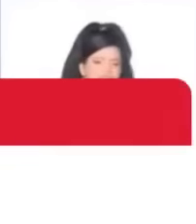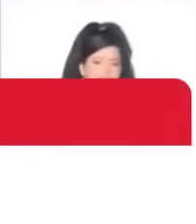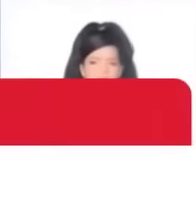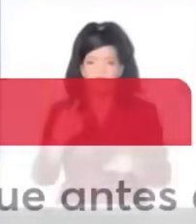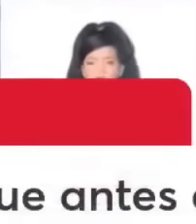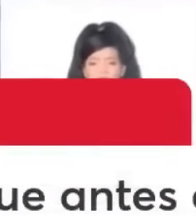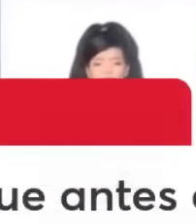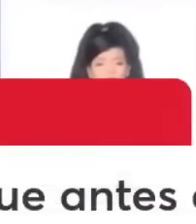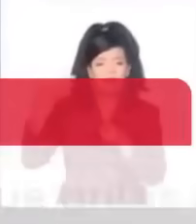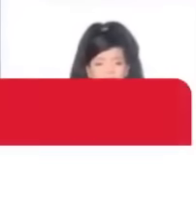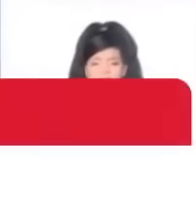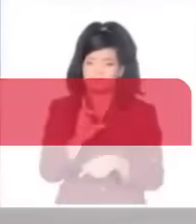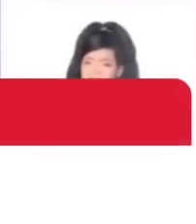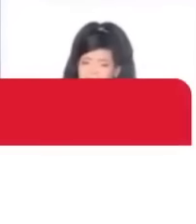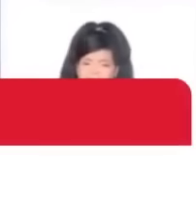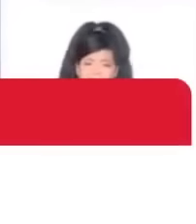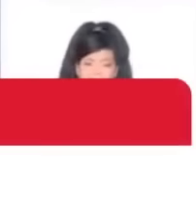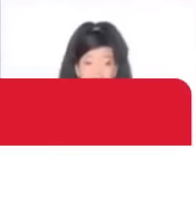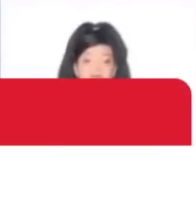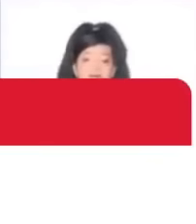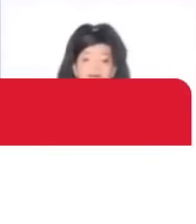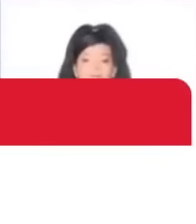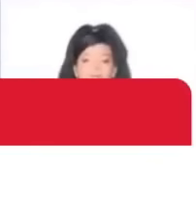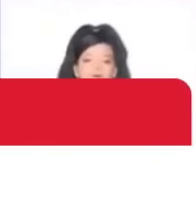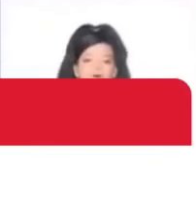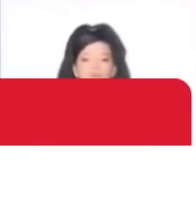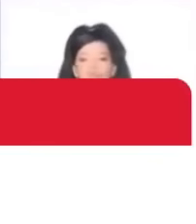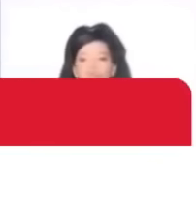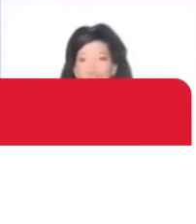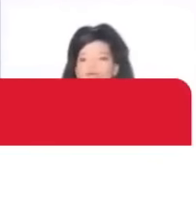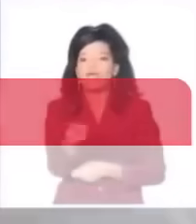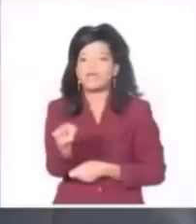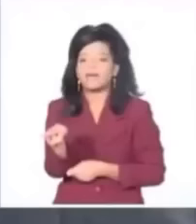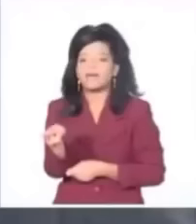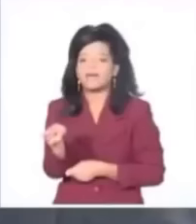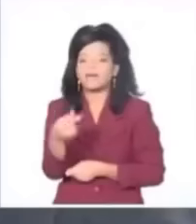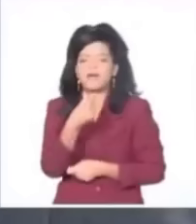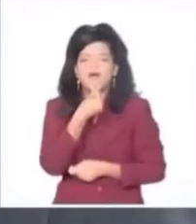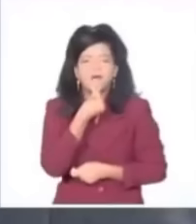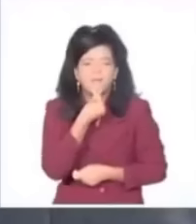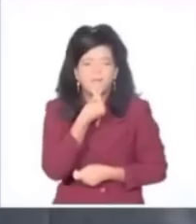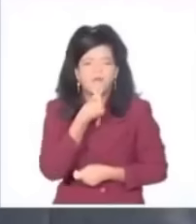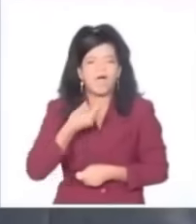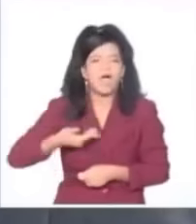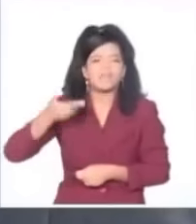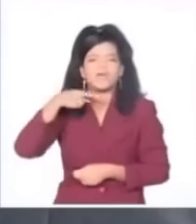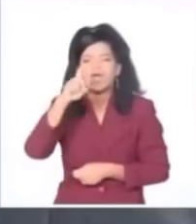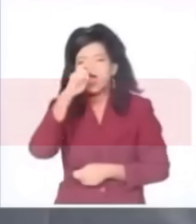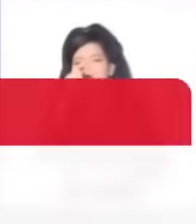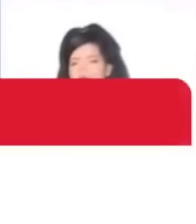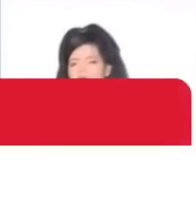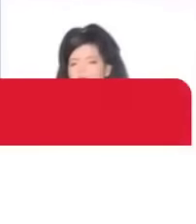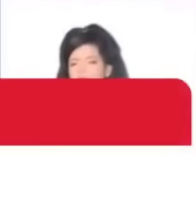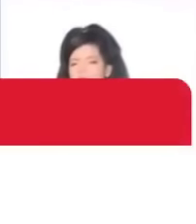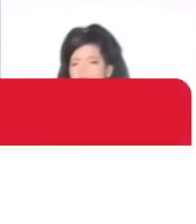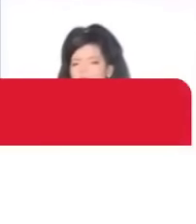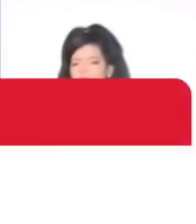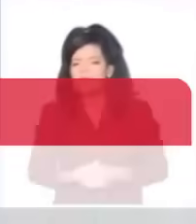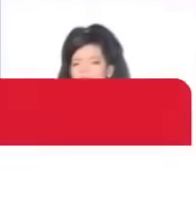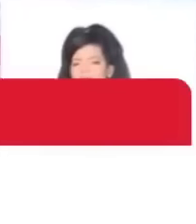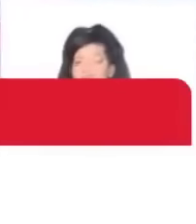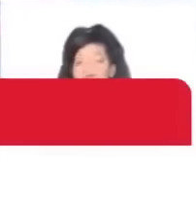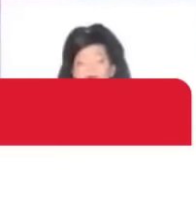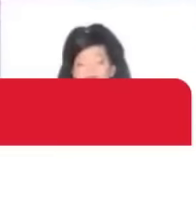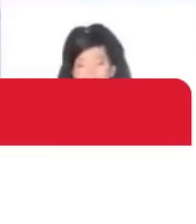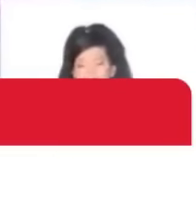un ejemplo eso es ustedes la esperanza de vida qué edad tienen todo lo que está aquí cuánto podían llegar ante la revolución